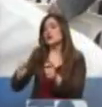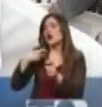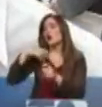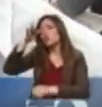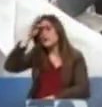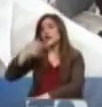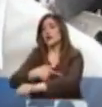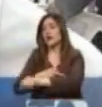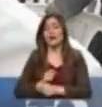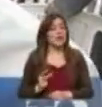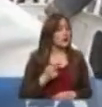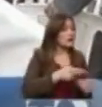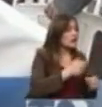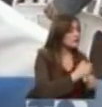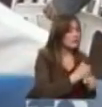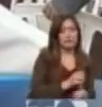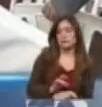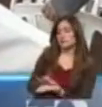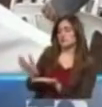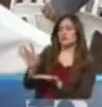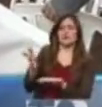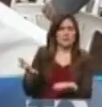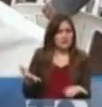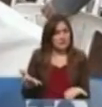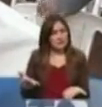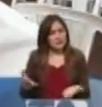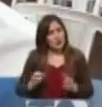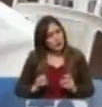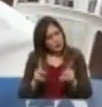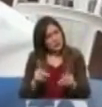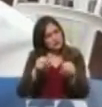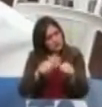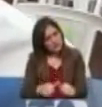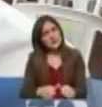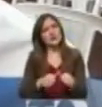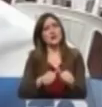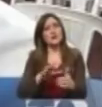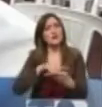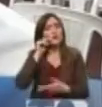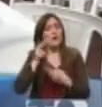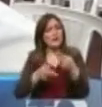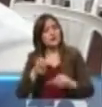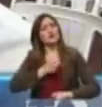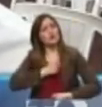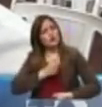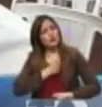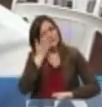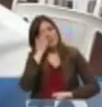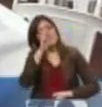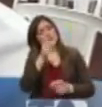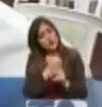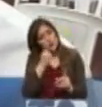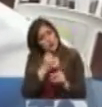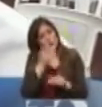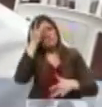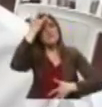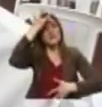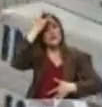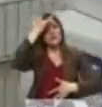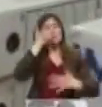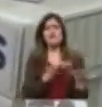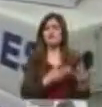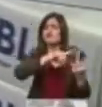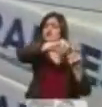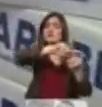madres. Necesitamos multiplicar oportunidades de emprendimiento para que ellas puedan tener los recursos y seguir enfrentando esta enfermedad con